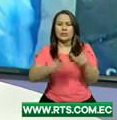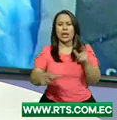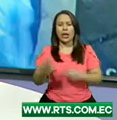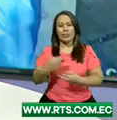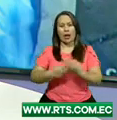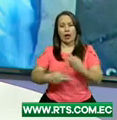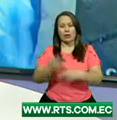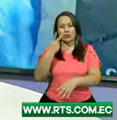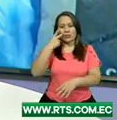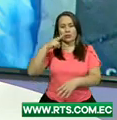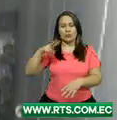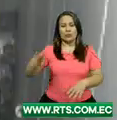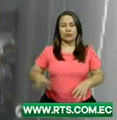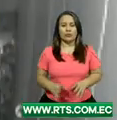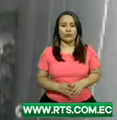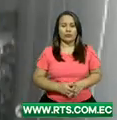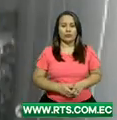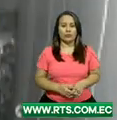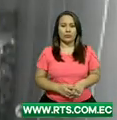veamos